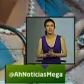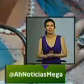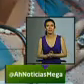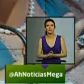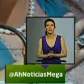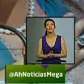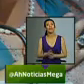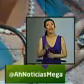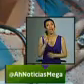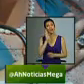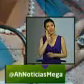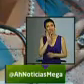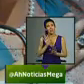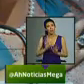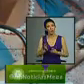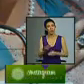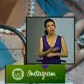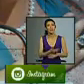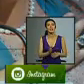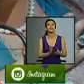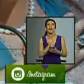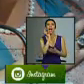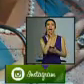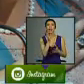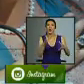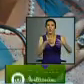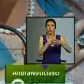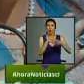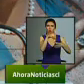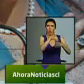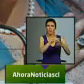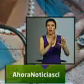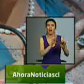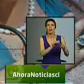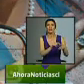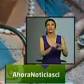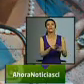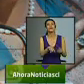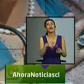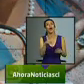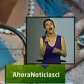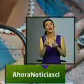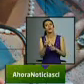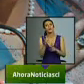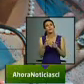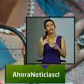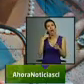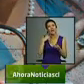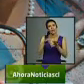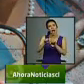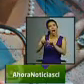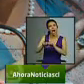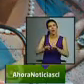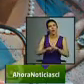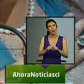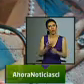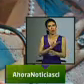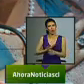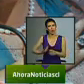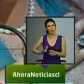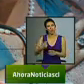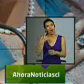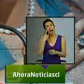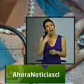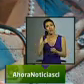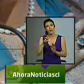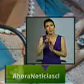Mientras Bachelet encabeza reuniones protocolares en su comando, los políticos del sector buscan consensuar con el gobierno aquellos proyectos de ley que podrían